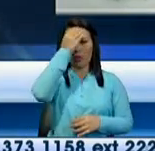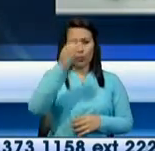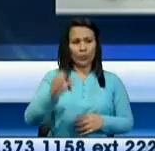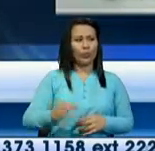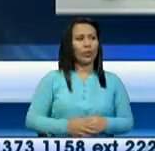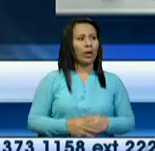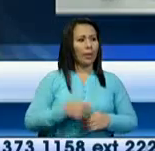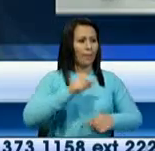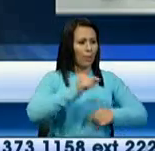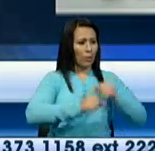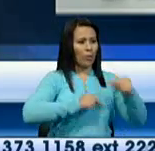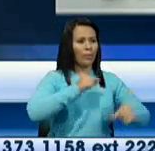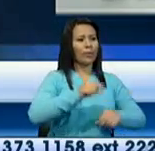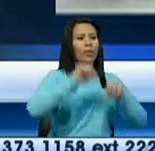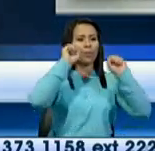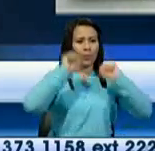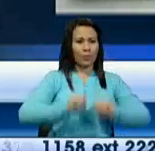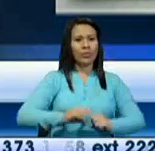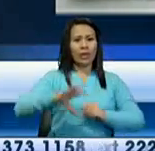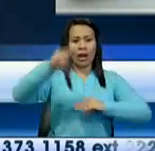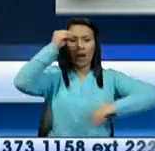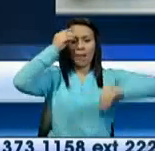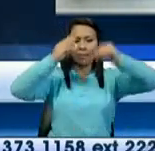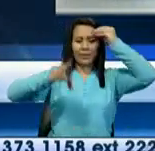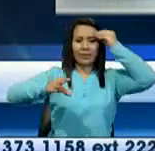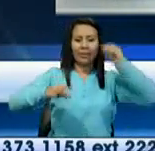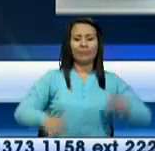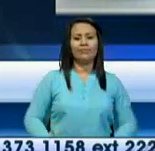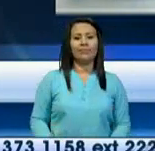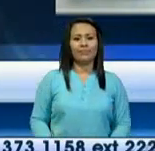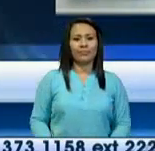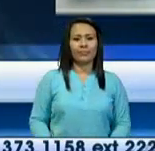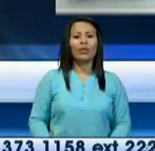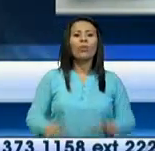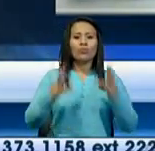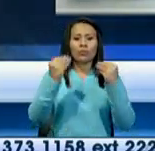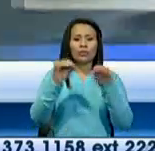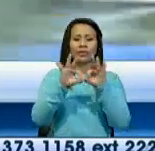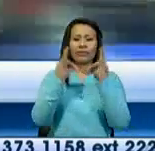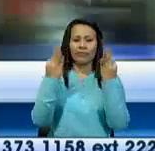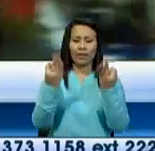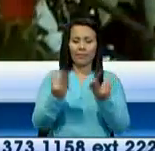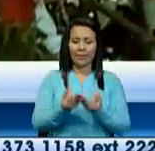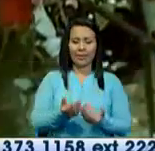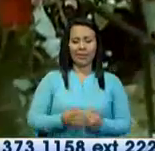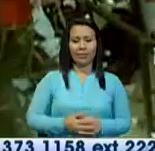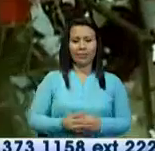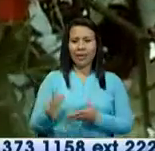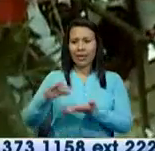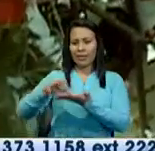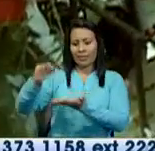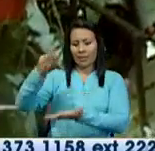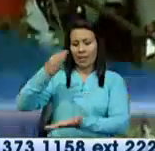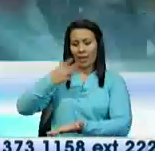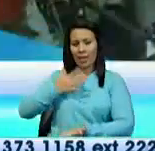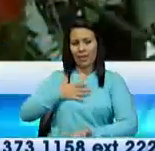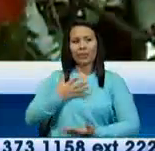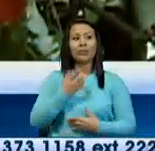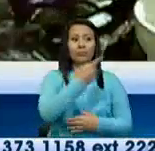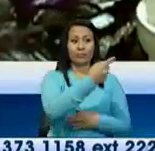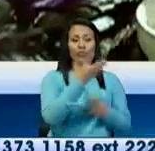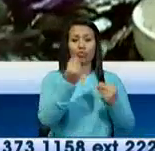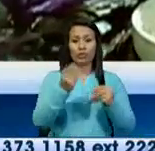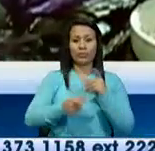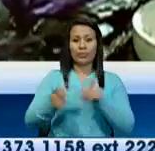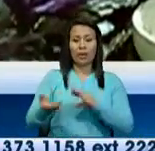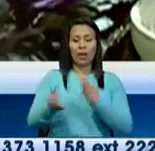sus alimentos, compartiéndolos con sus familiares que nos han dejado ya en este mundo. Para los indígenas la muerte no existe, por